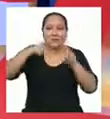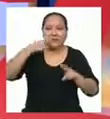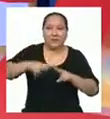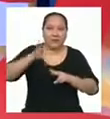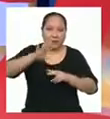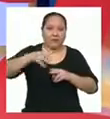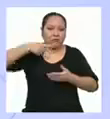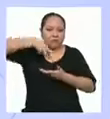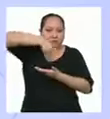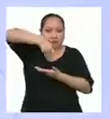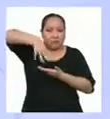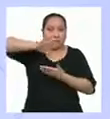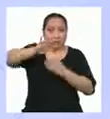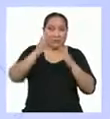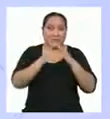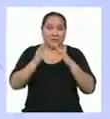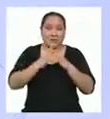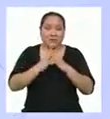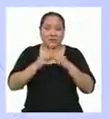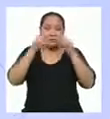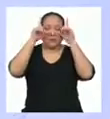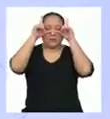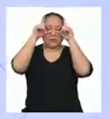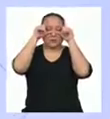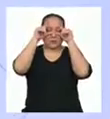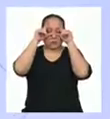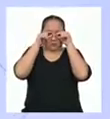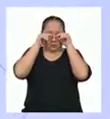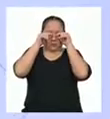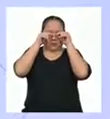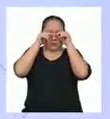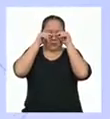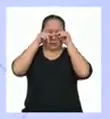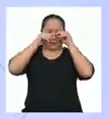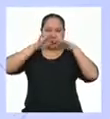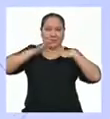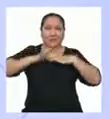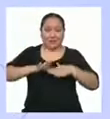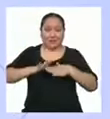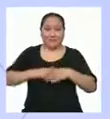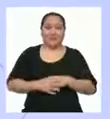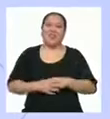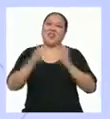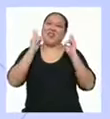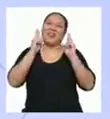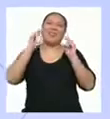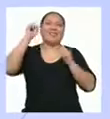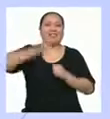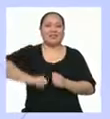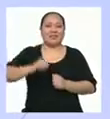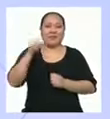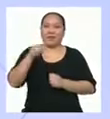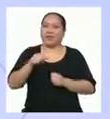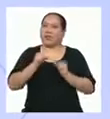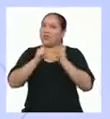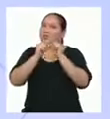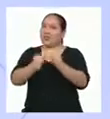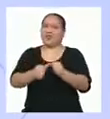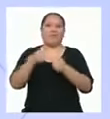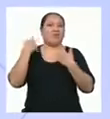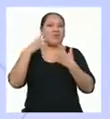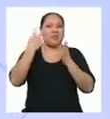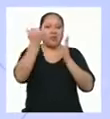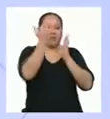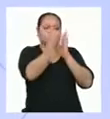pasos por su casa? ¿Cerraron sus ojos por unos minutos para descansar? Espero que sí, porque de acá no paramos hasta tener